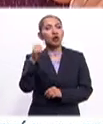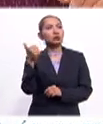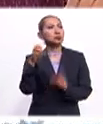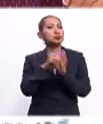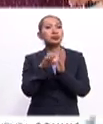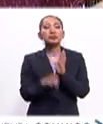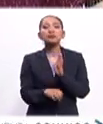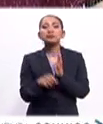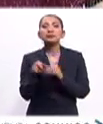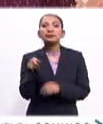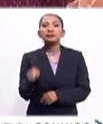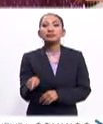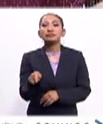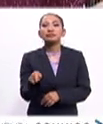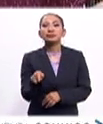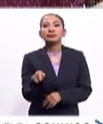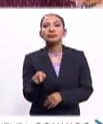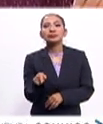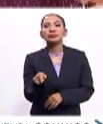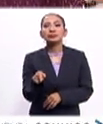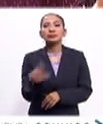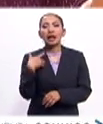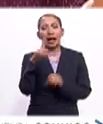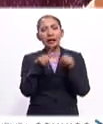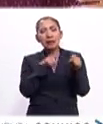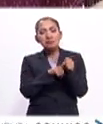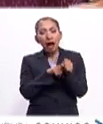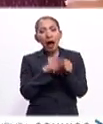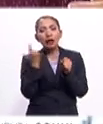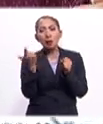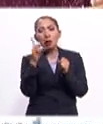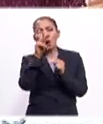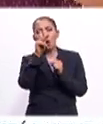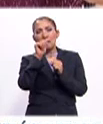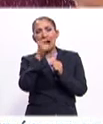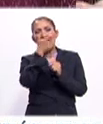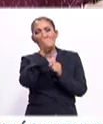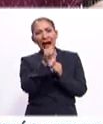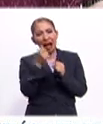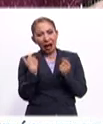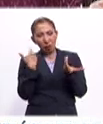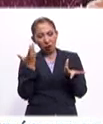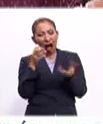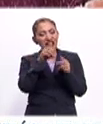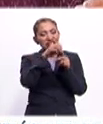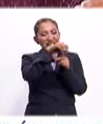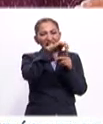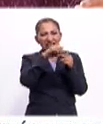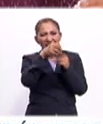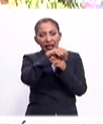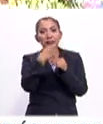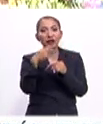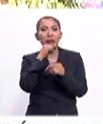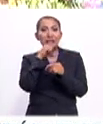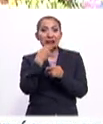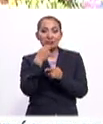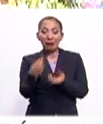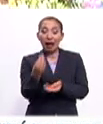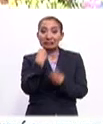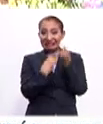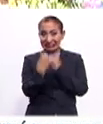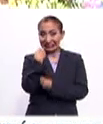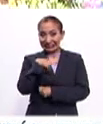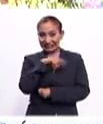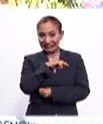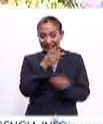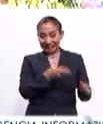caso de animalitos que son plaga, ¿no? Pero que pues, también sirven para comer y que